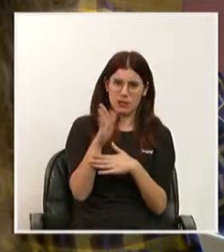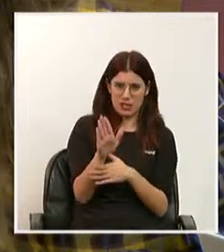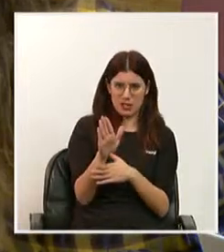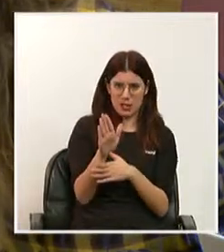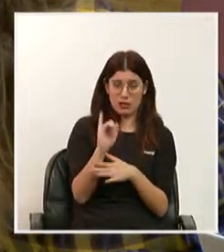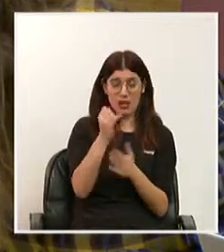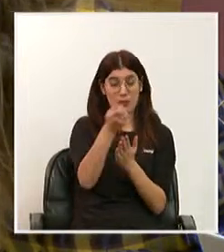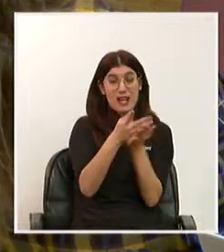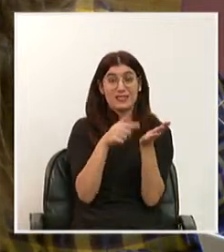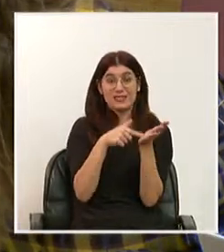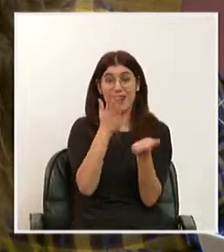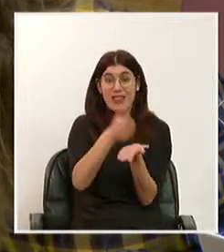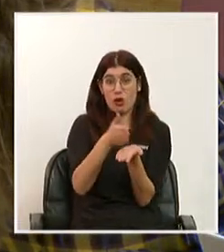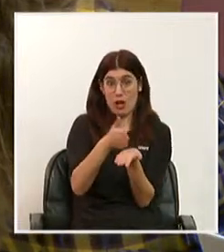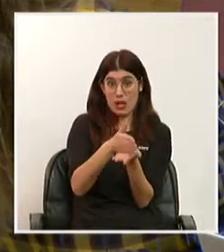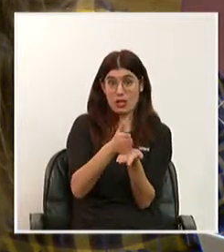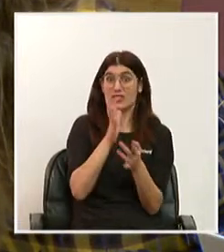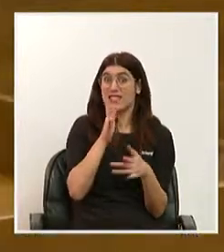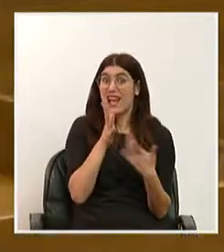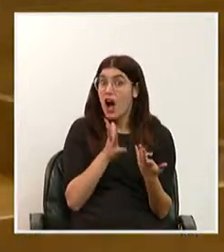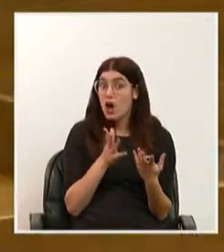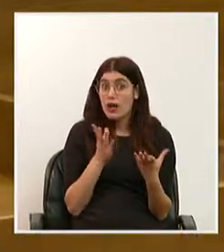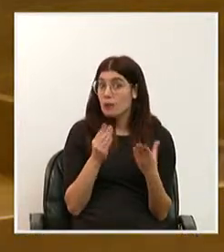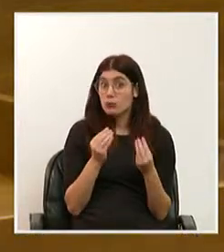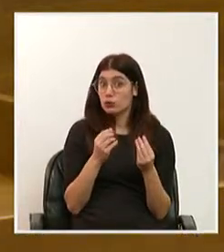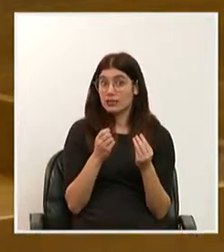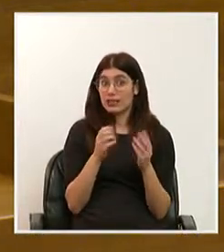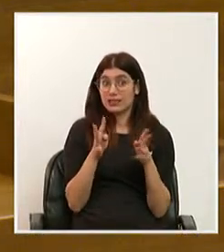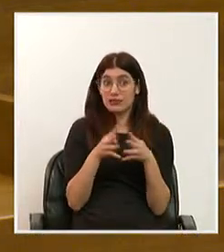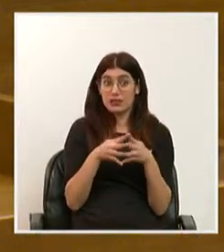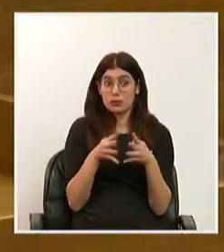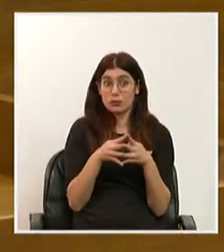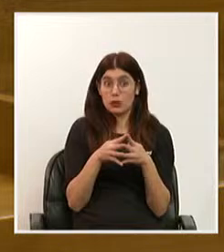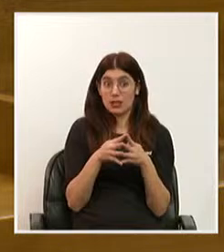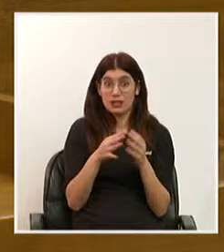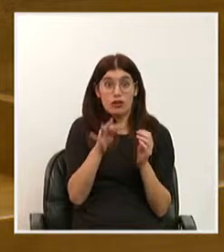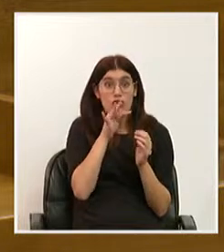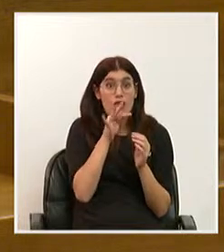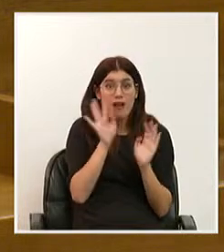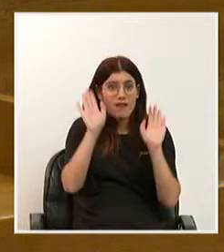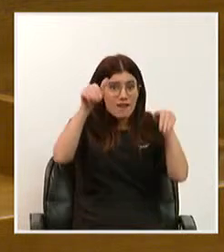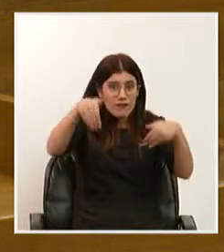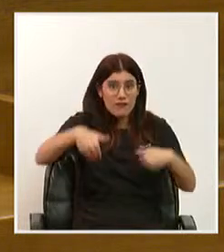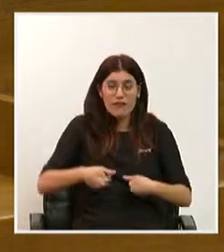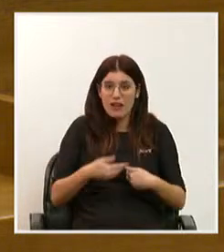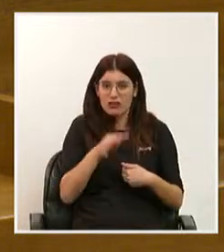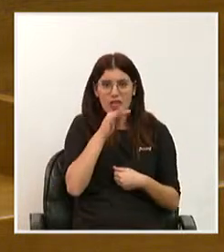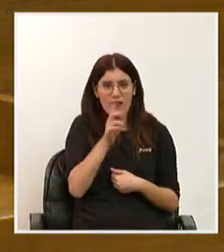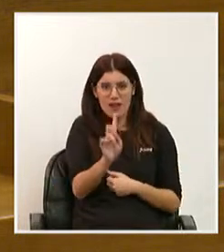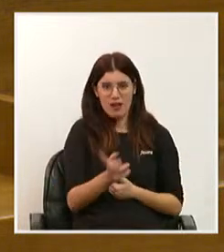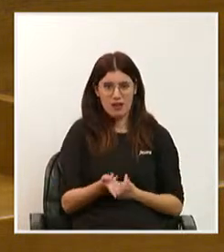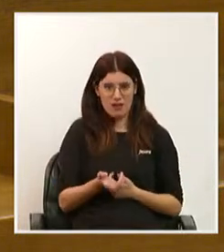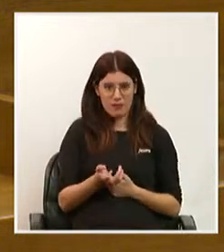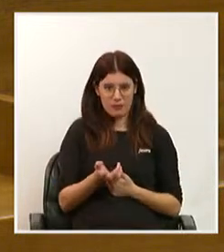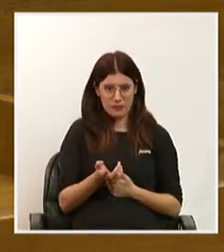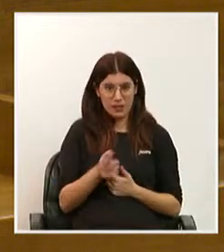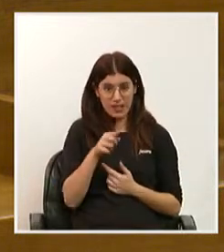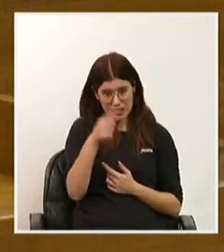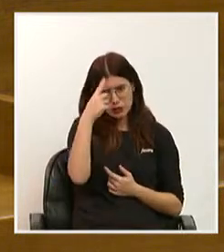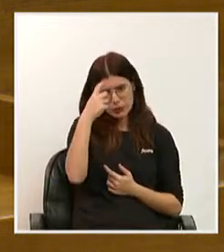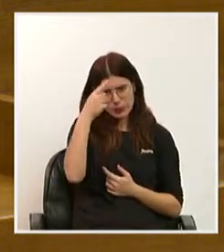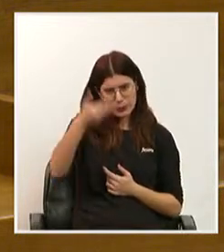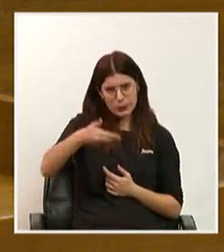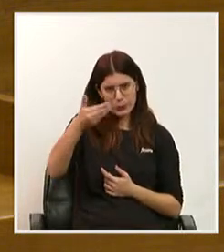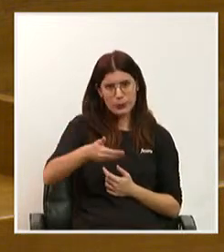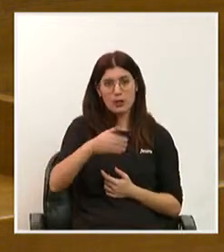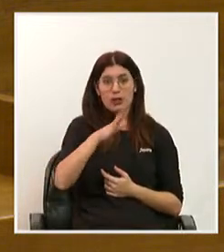listado de centros que a día de hoy muchas de esas infraestructuras educativas todavía no están hechas Y eso es importante recordarlo